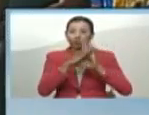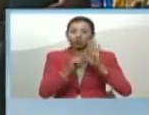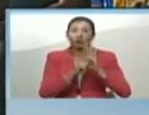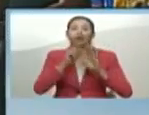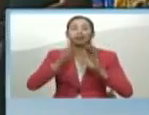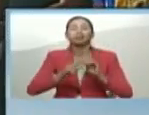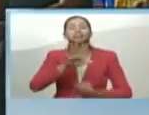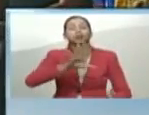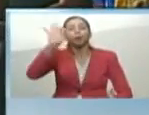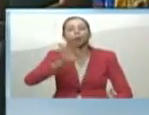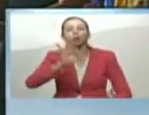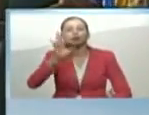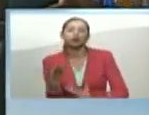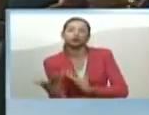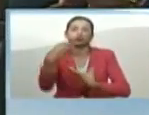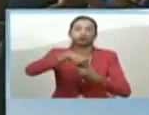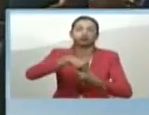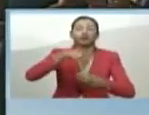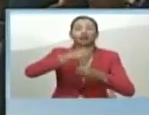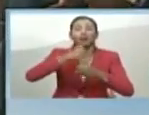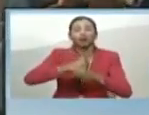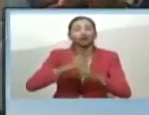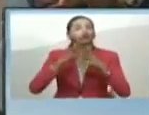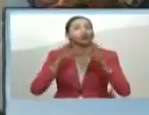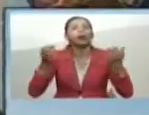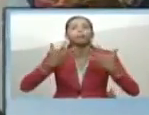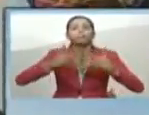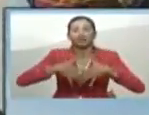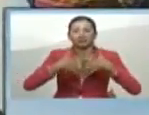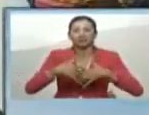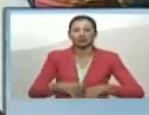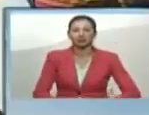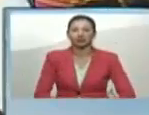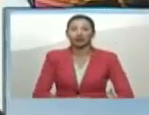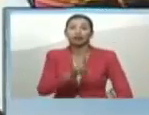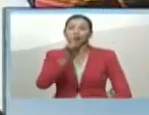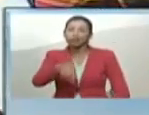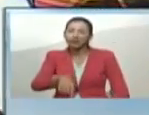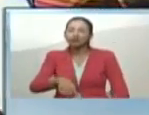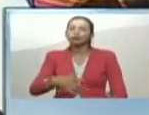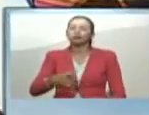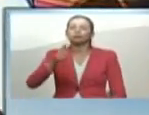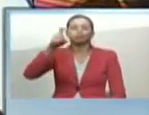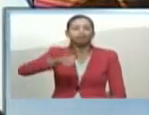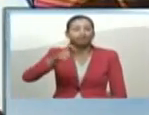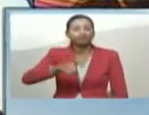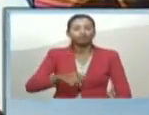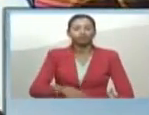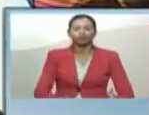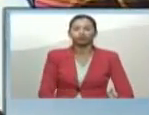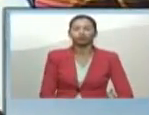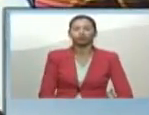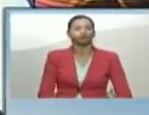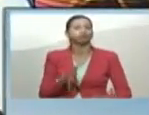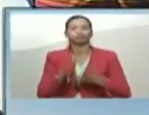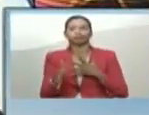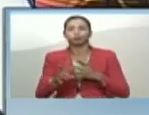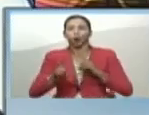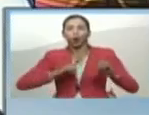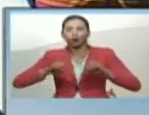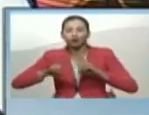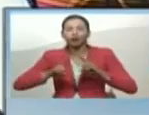con discapacidad de la nómina total también necesitamos que coordinar y